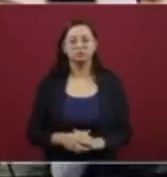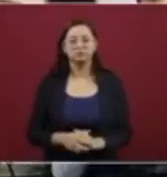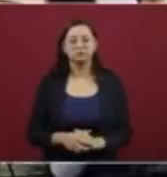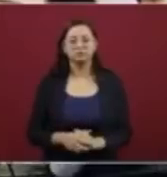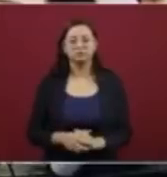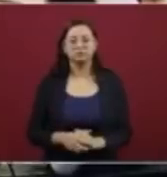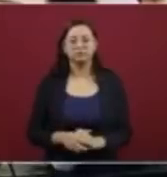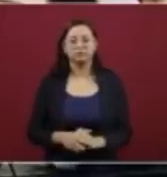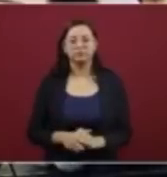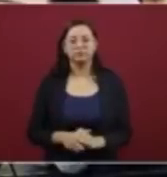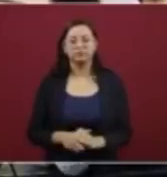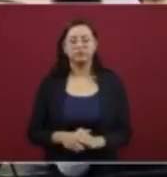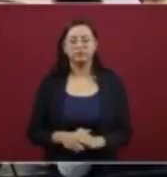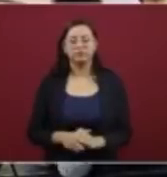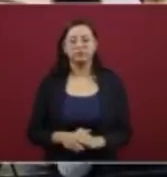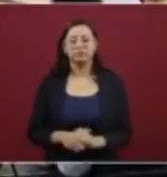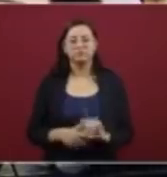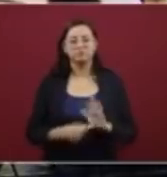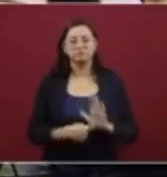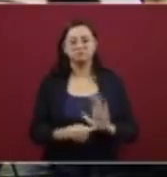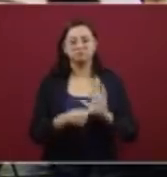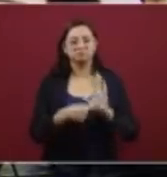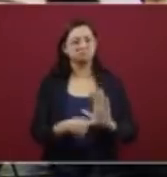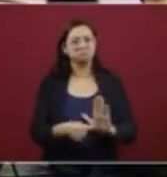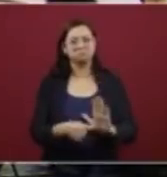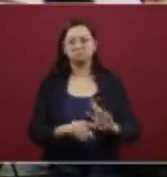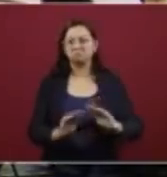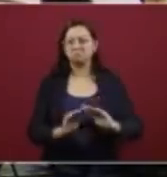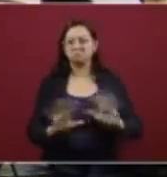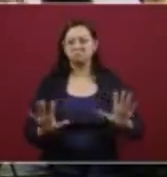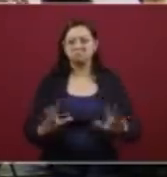se podía juzgar al presidente